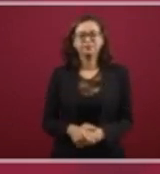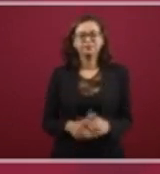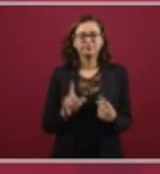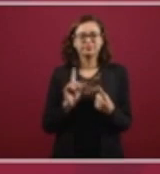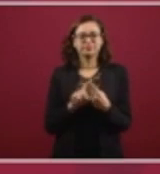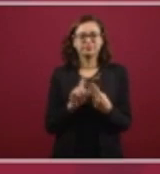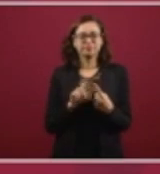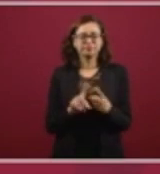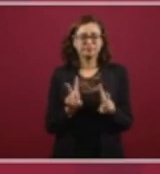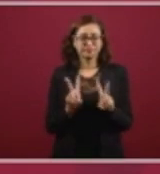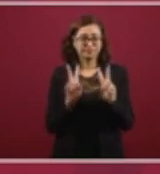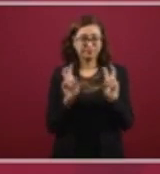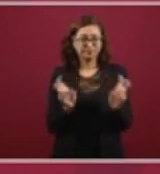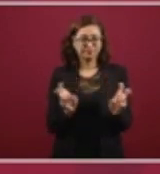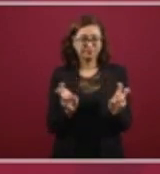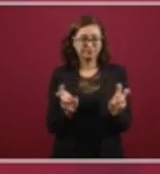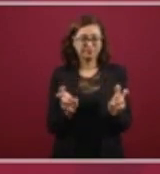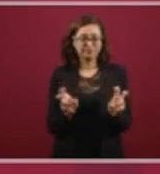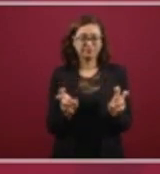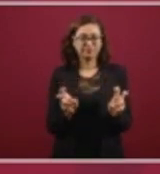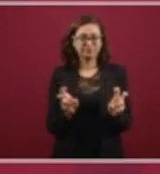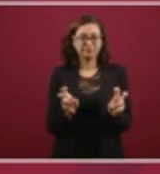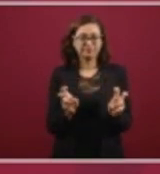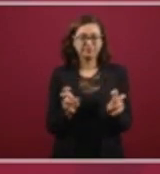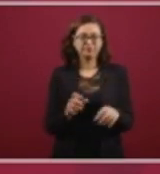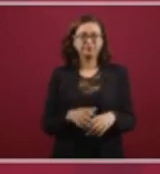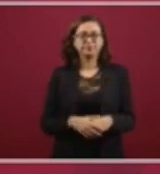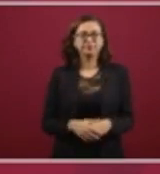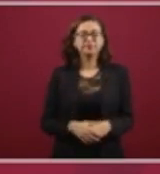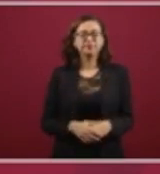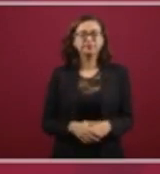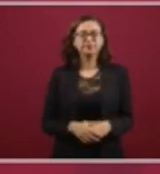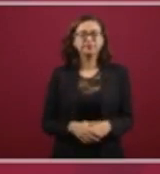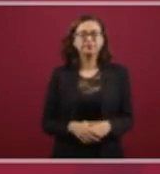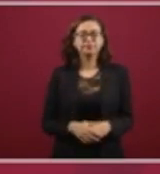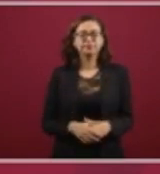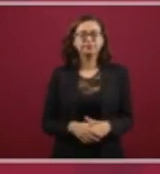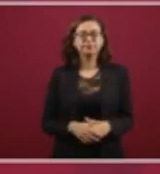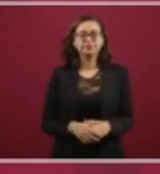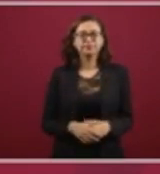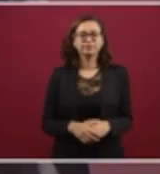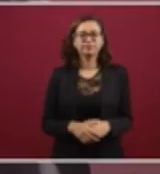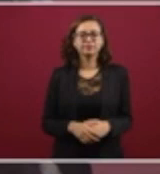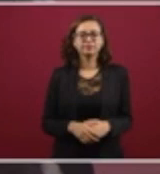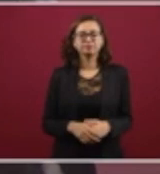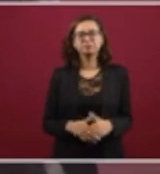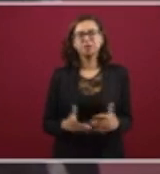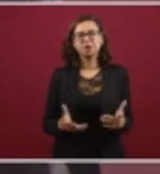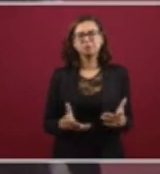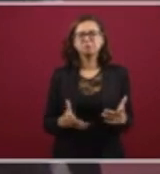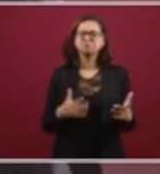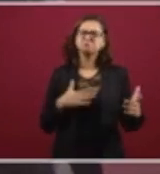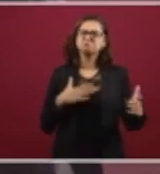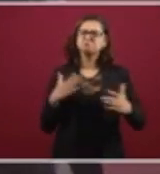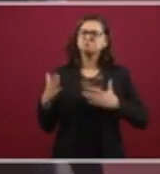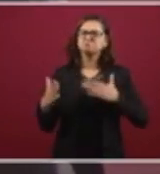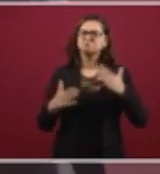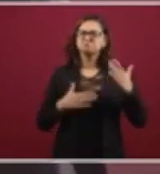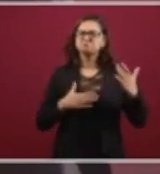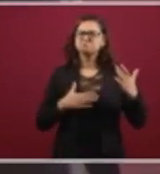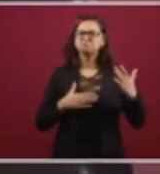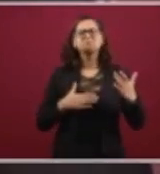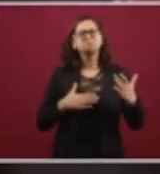Primero, el celebrar, creo que esa es la palabra, el